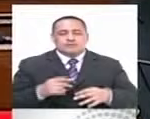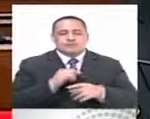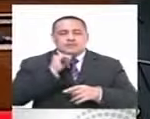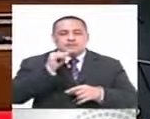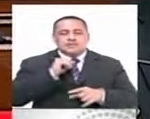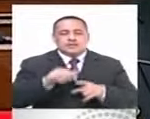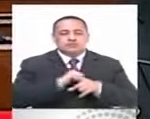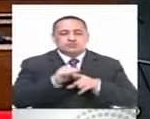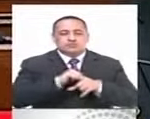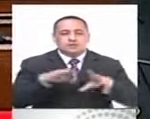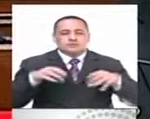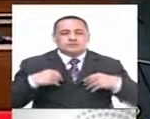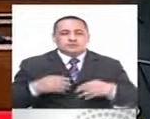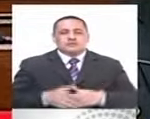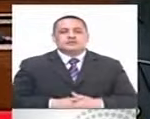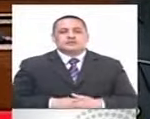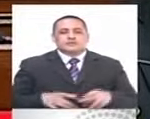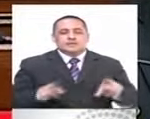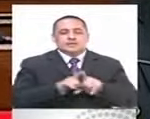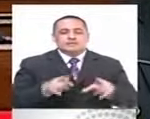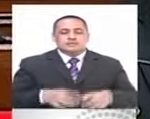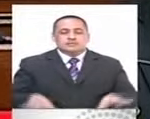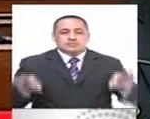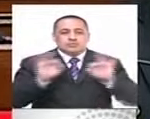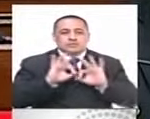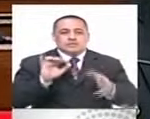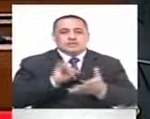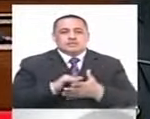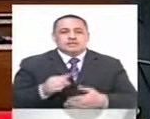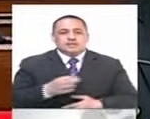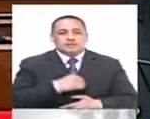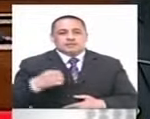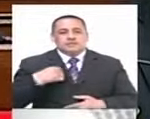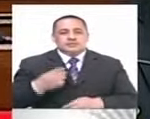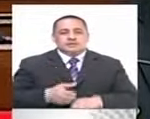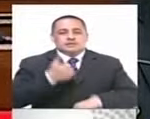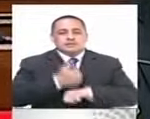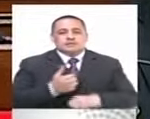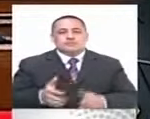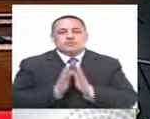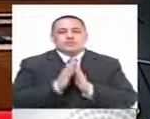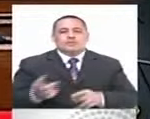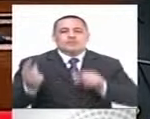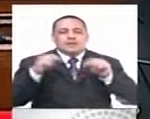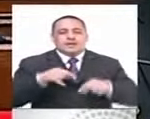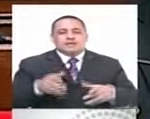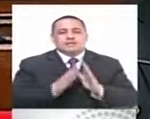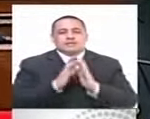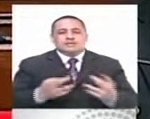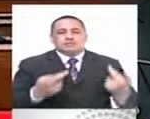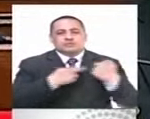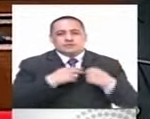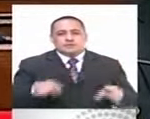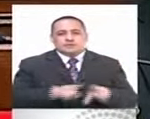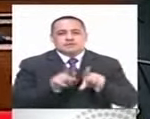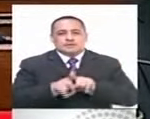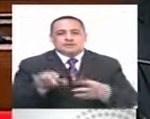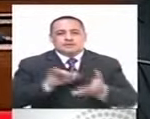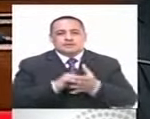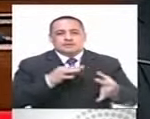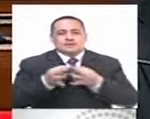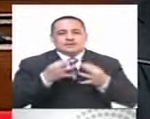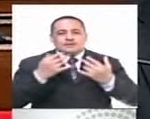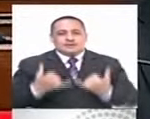inaceptables? Es increíble también que la presidenta del Consejo de Ministros venga a pedirnos responsabilidad al Congreso cuando